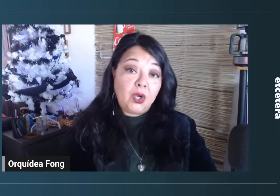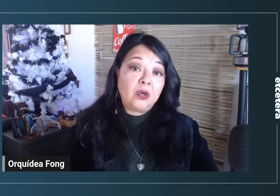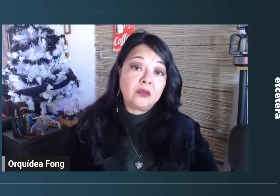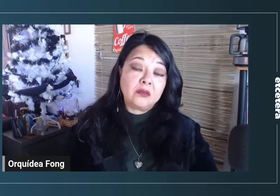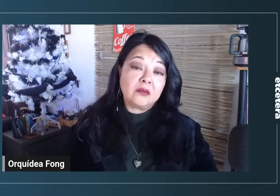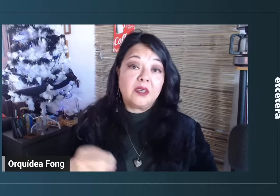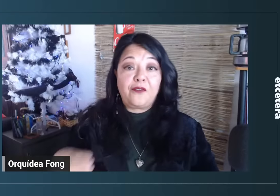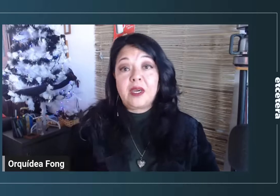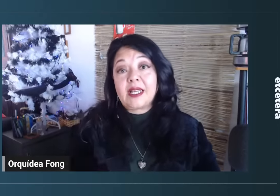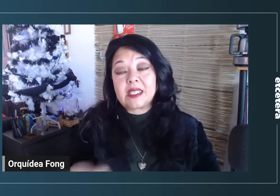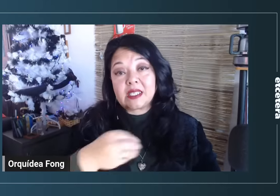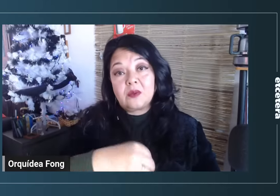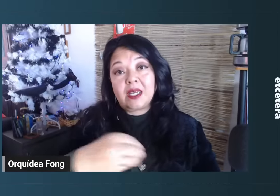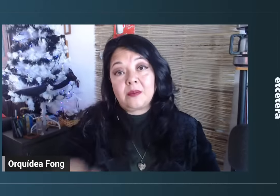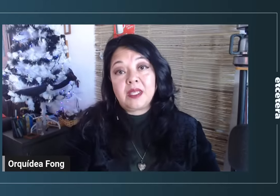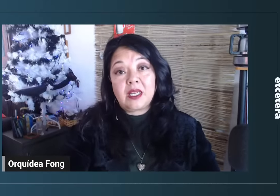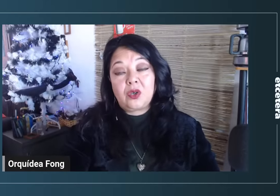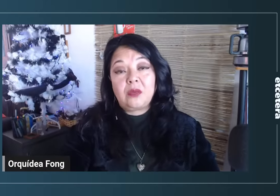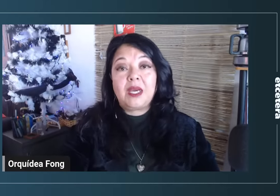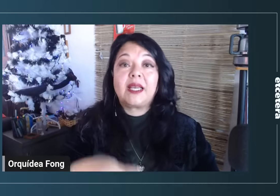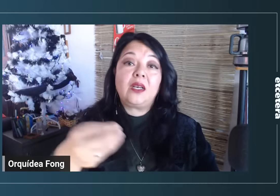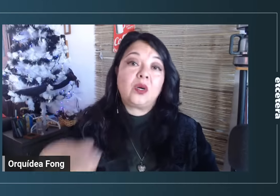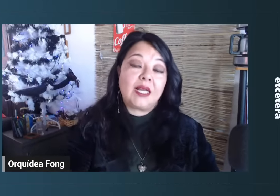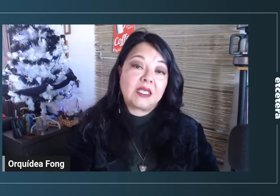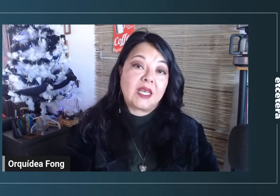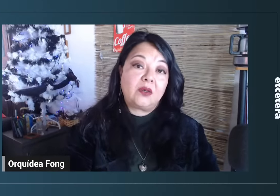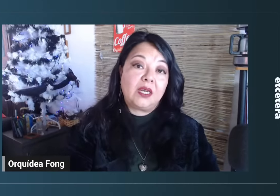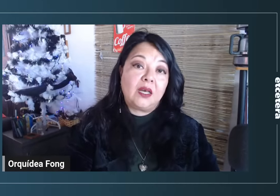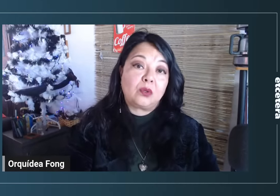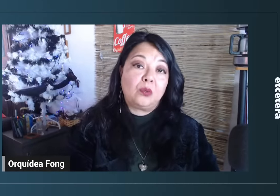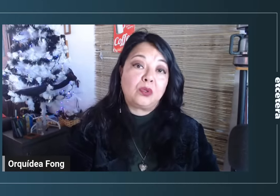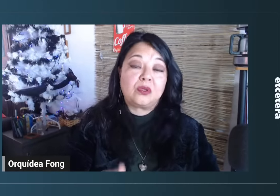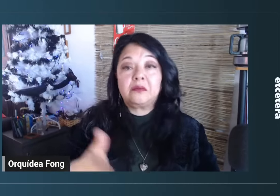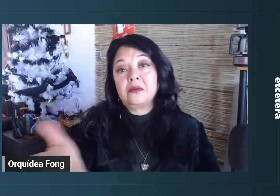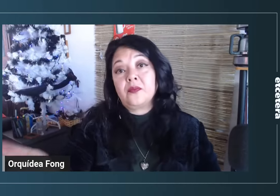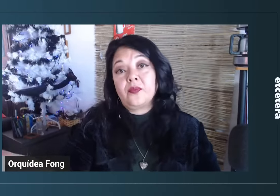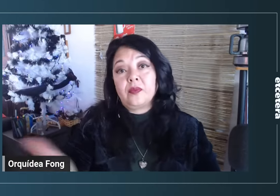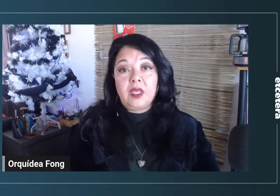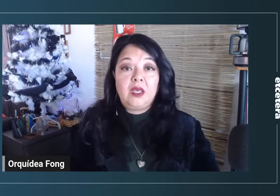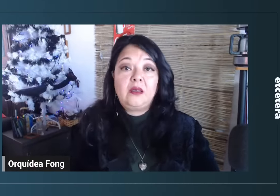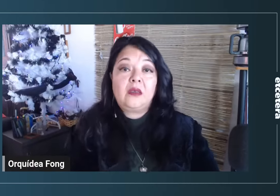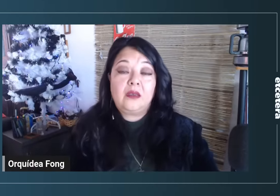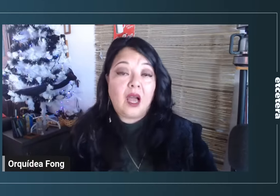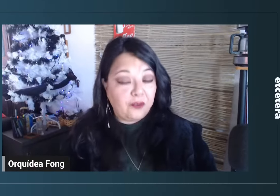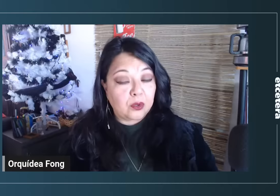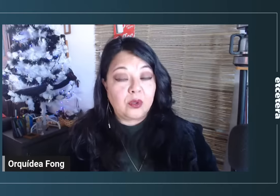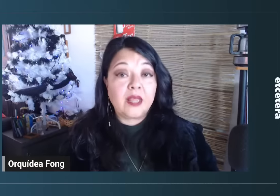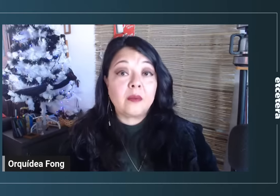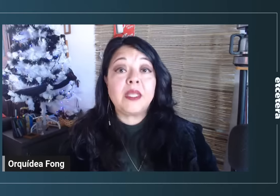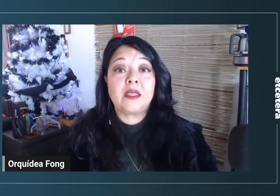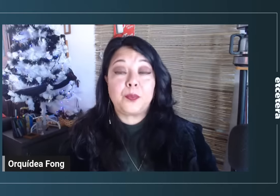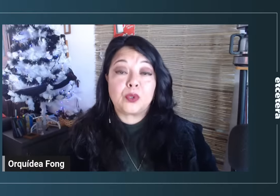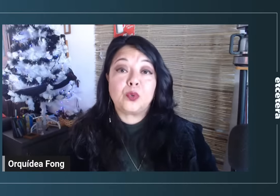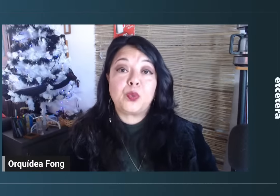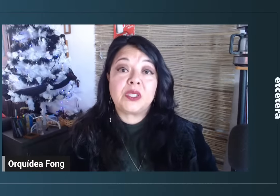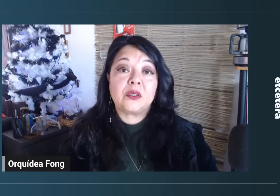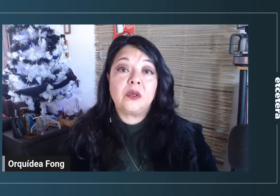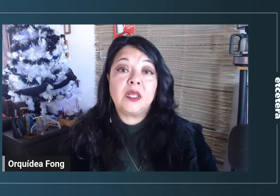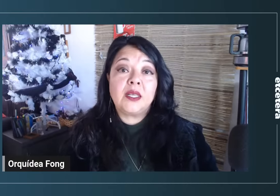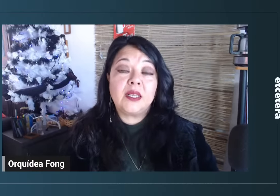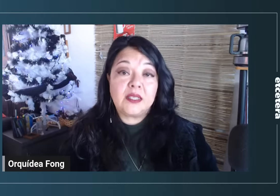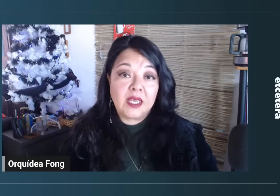y no que fue gracias a una llamada anónima que localizaron el autobús y afortunadamente por